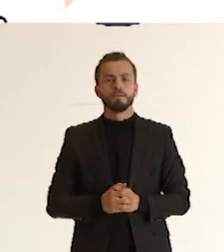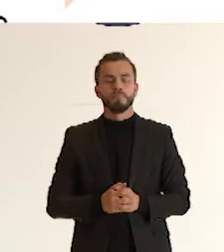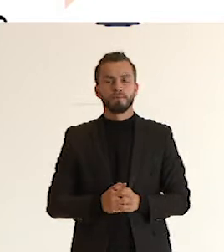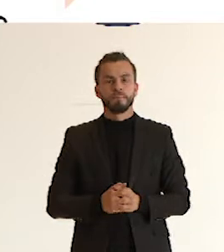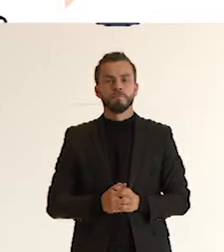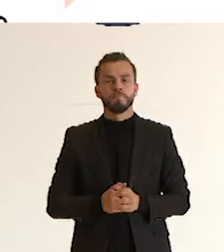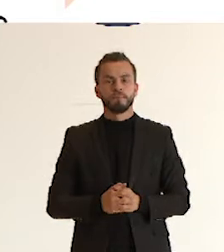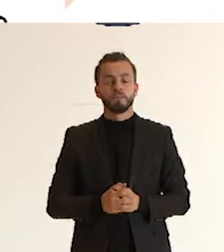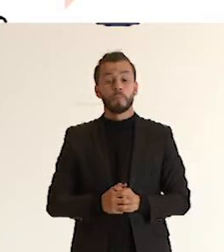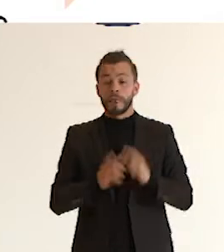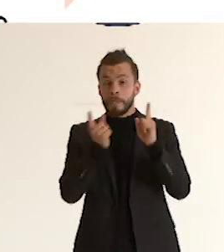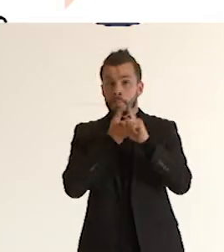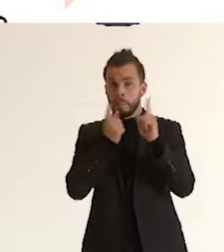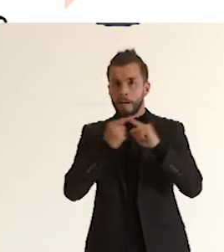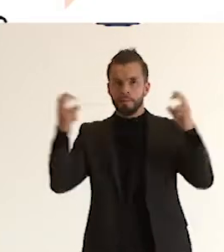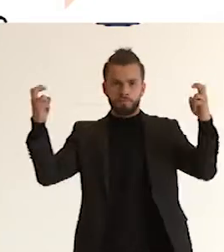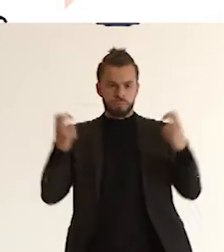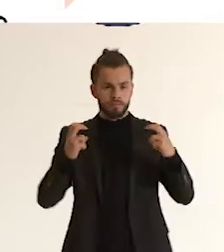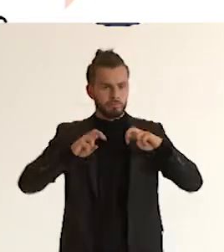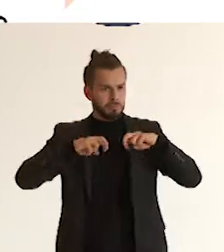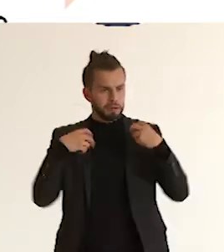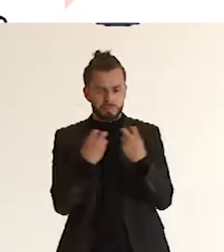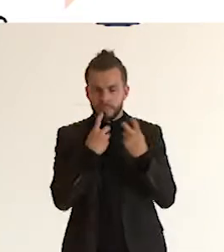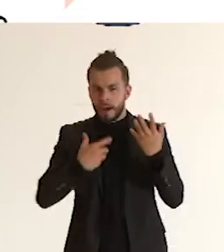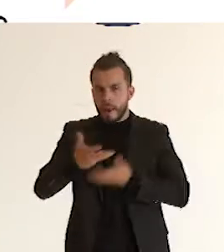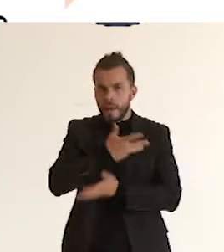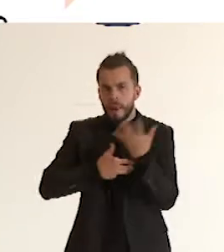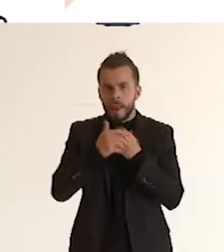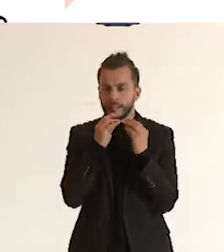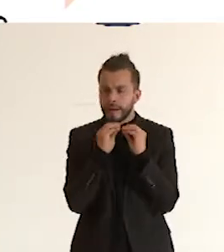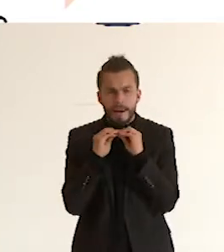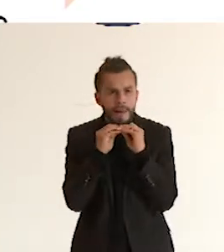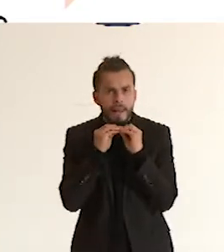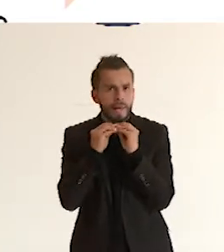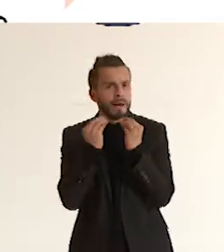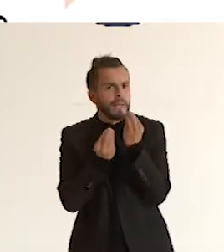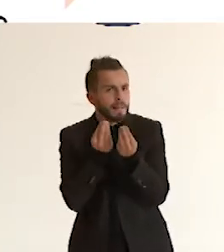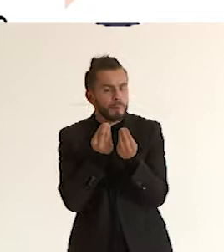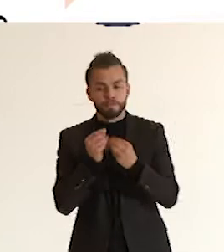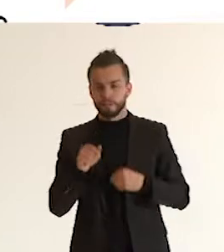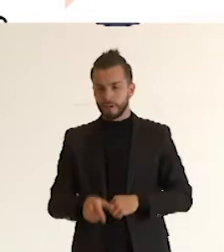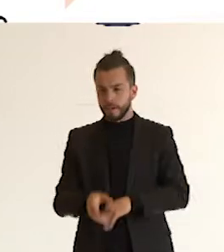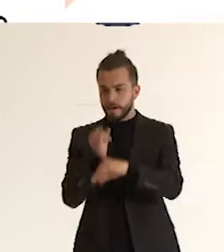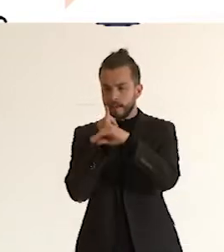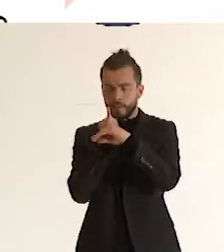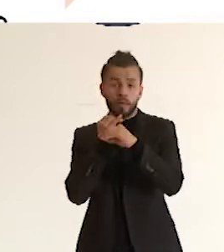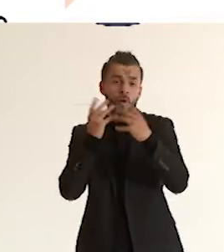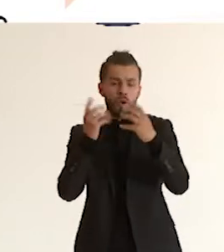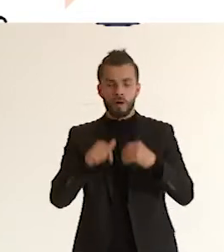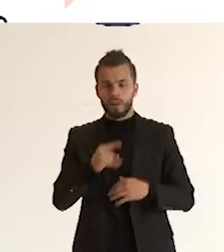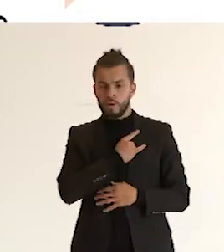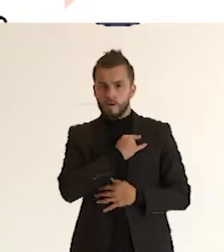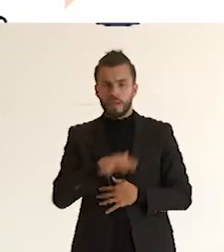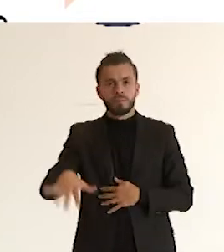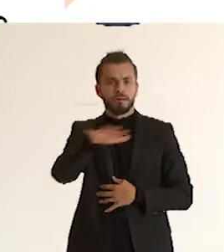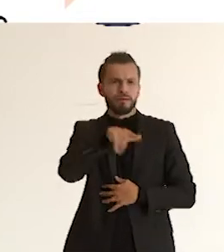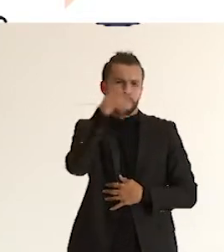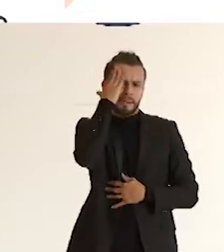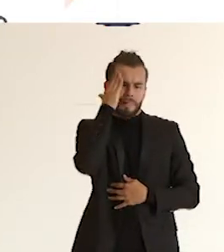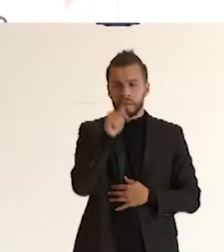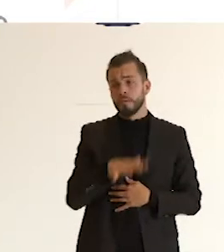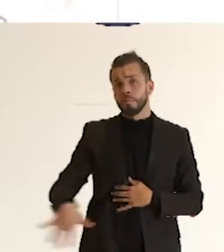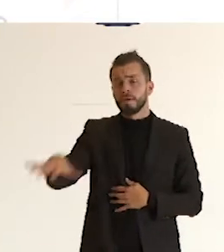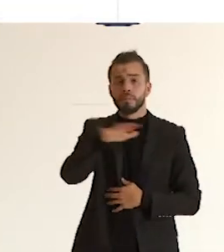fue ponernos de acuerdo en cuáles serán los objetivos de formación ética dentro de la universidad y eso no es tan obvio en una universidad que se